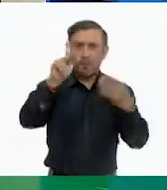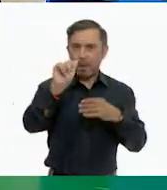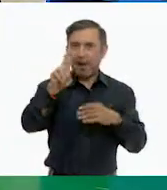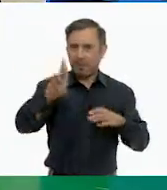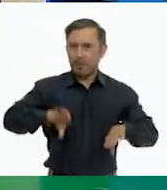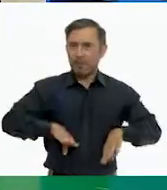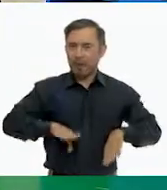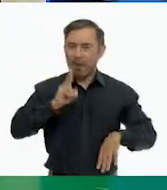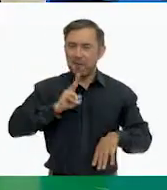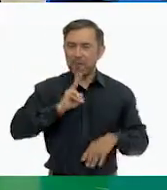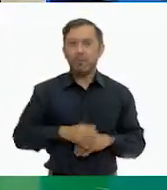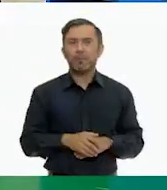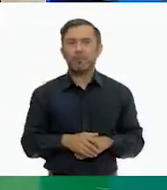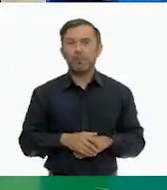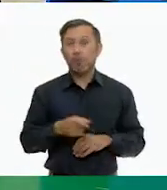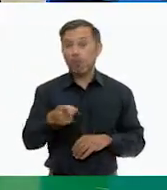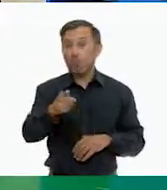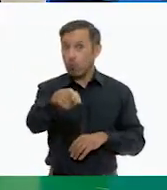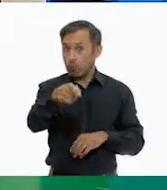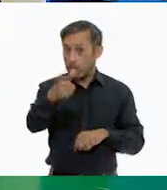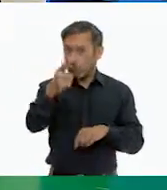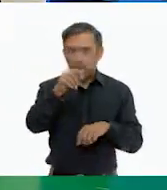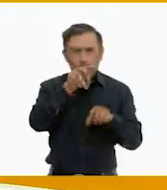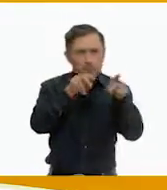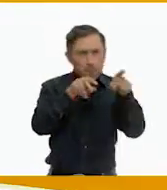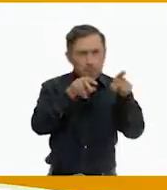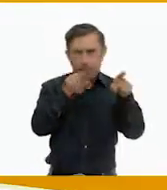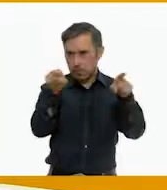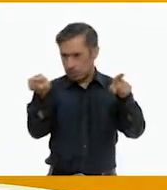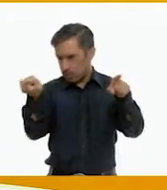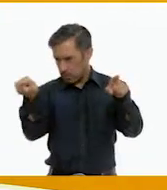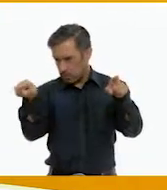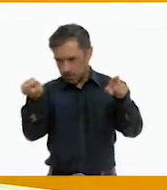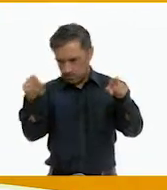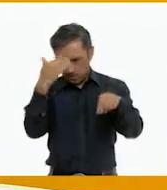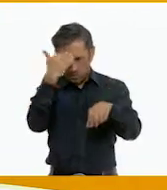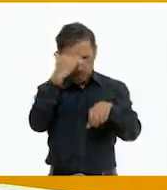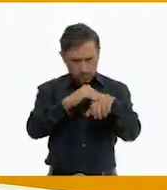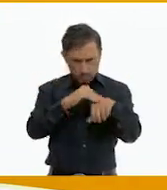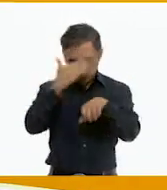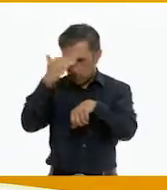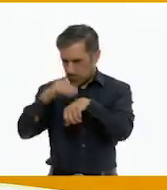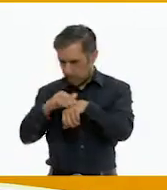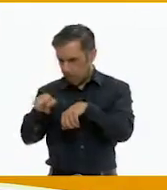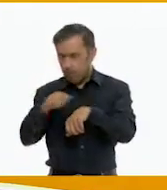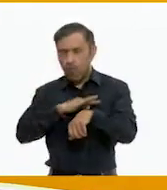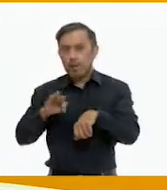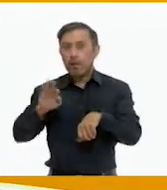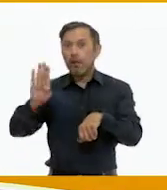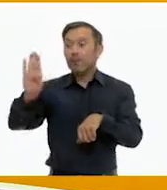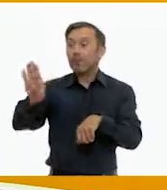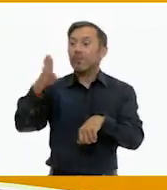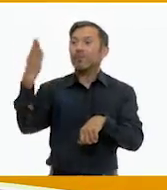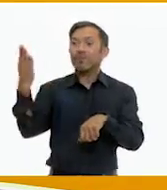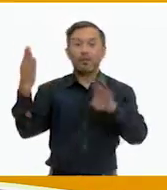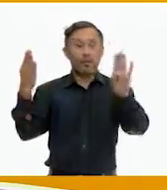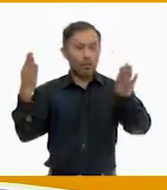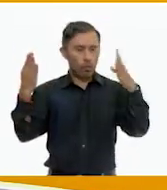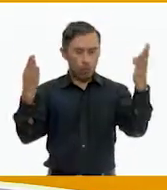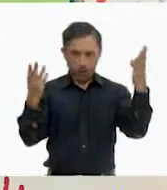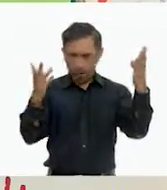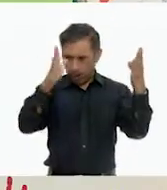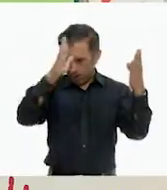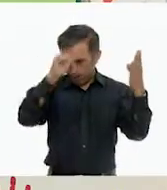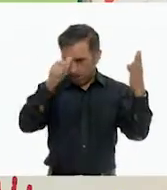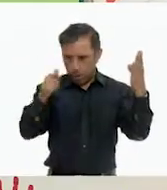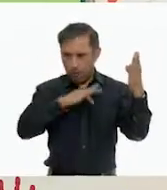la memoria para que recuerdes cuáles son las tarjetas que has elegido y no